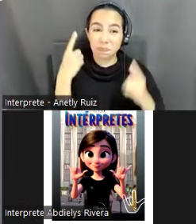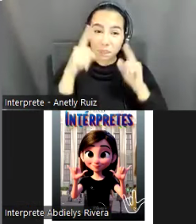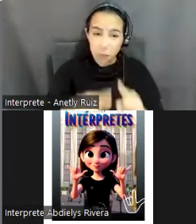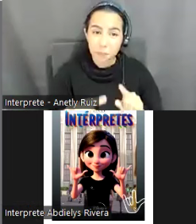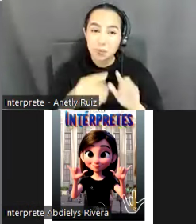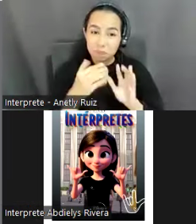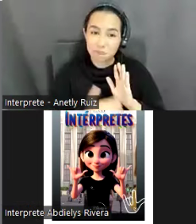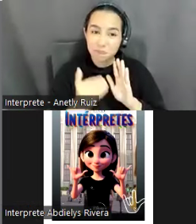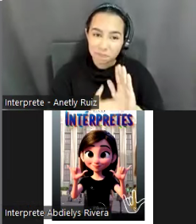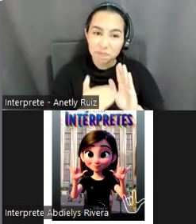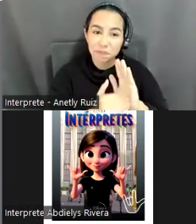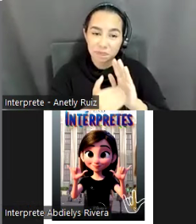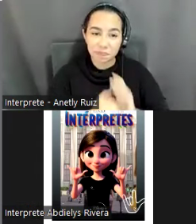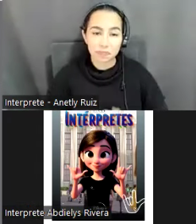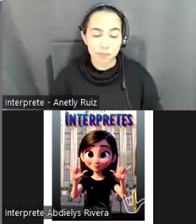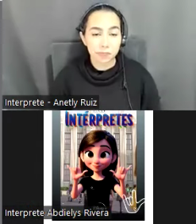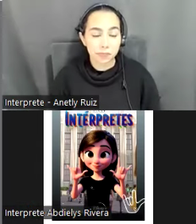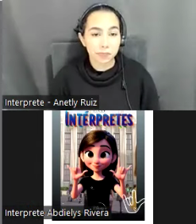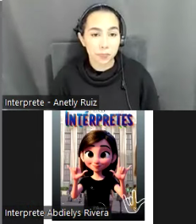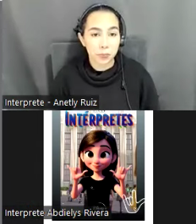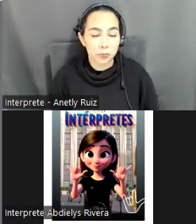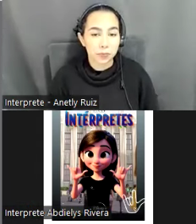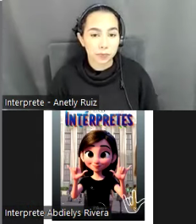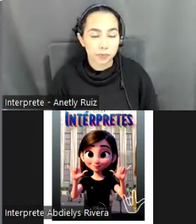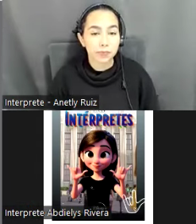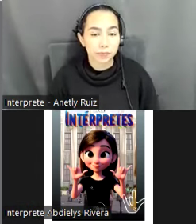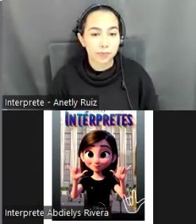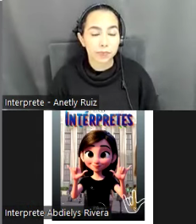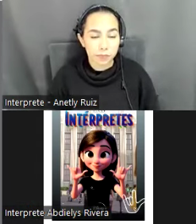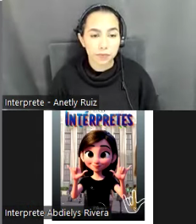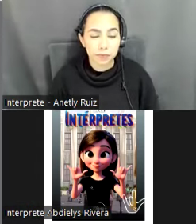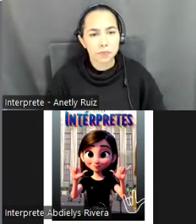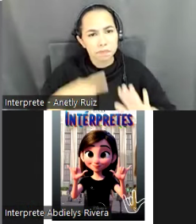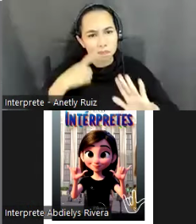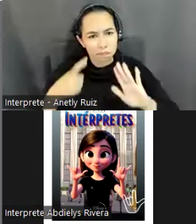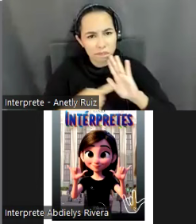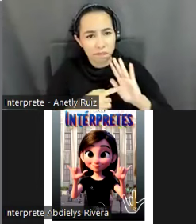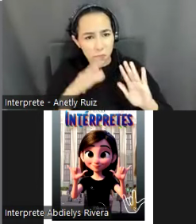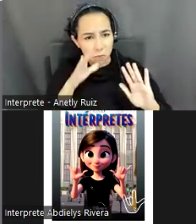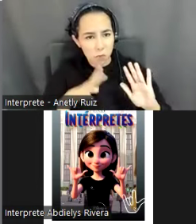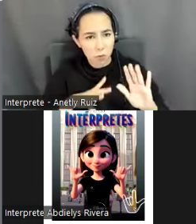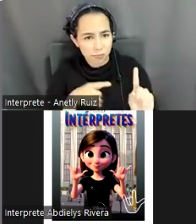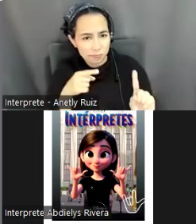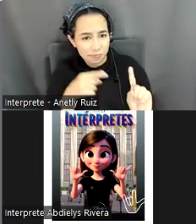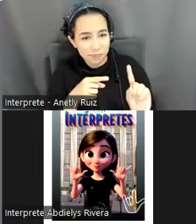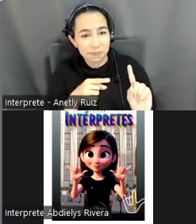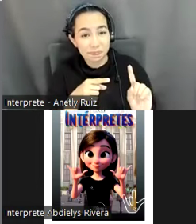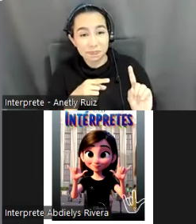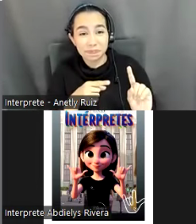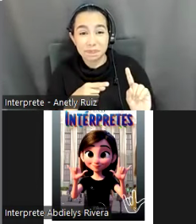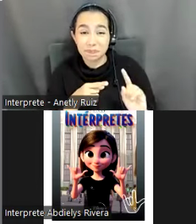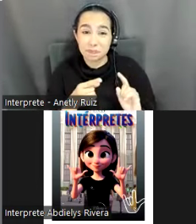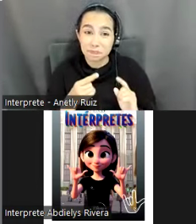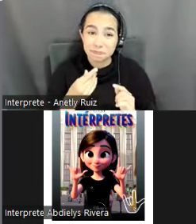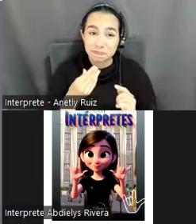el escenario de salud. En este aspecto, ¿verdad? Vemos que esta fémina tiene clase baja, así que tenemos